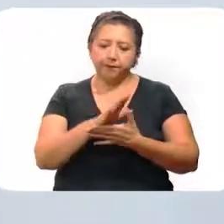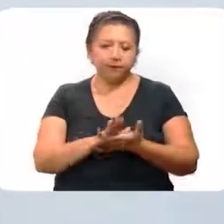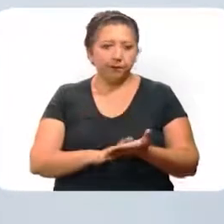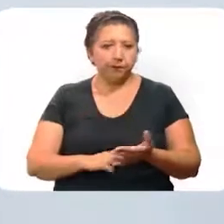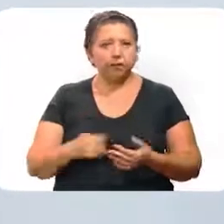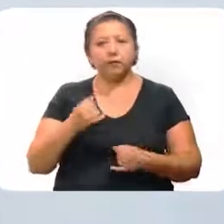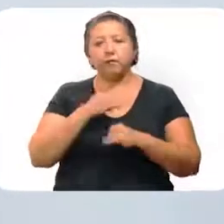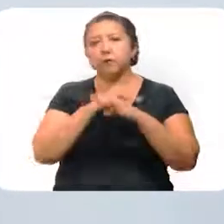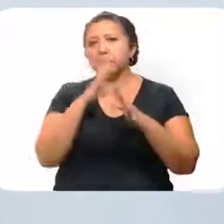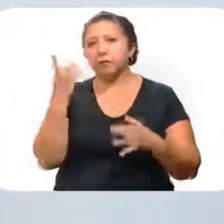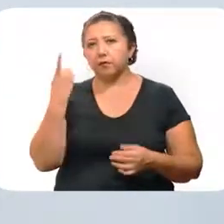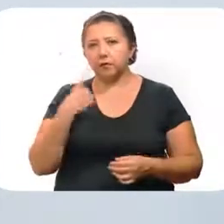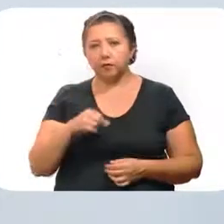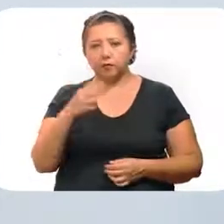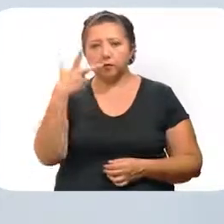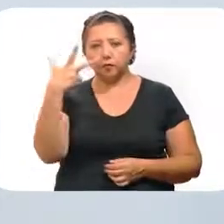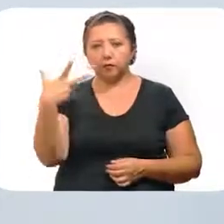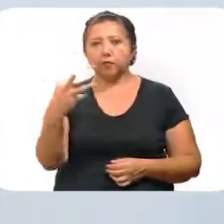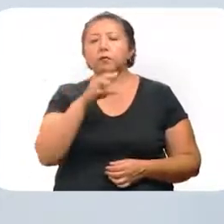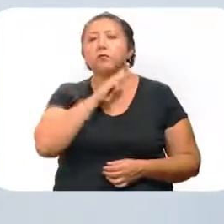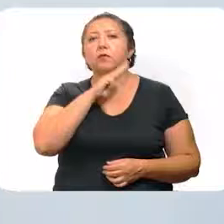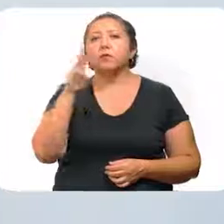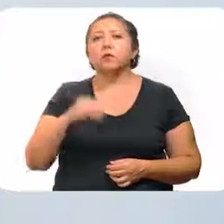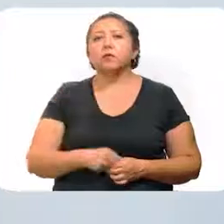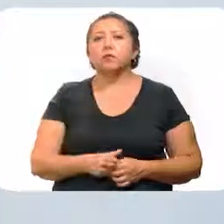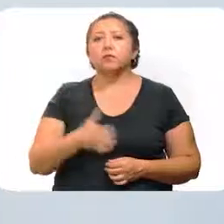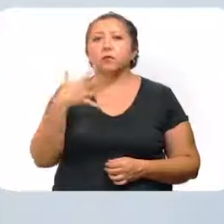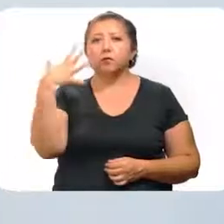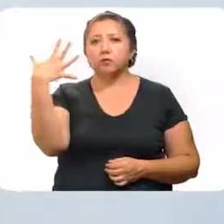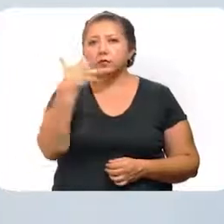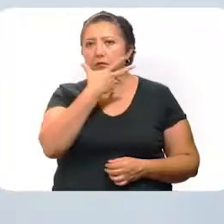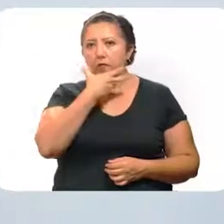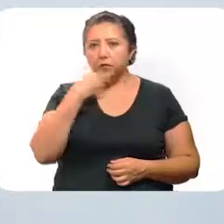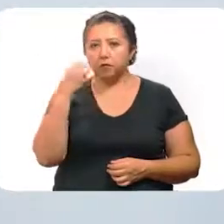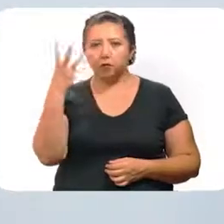Lamentablemente en este parte médico informamos de 8 fallecimientos. Son 5